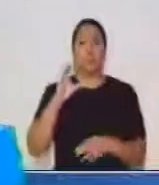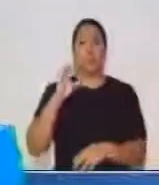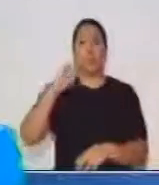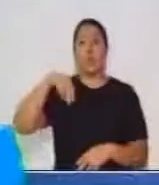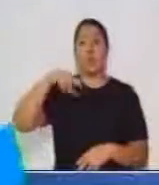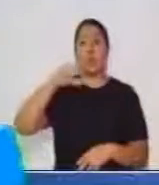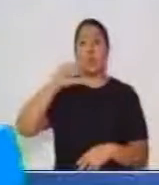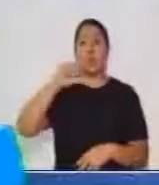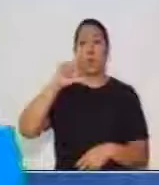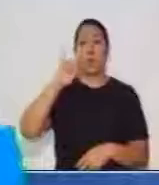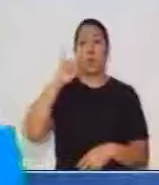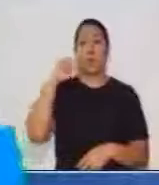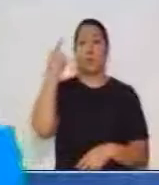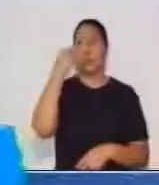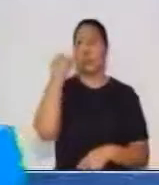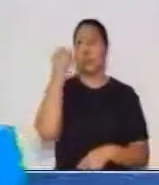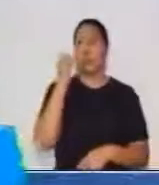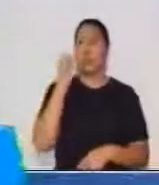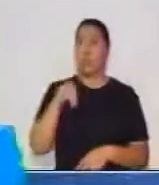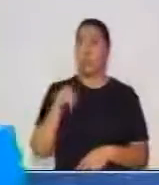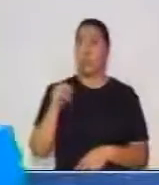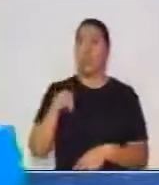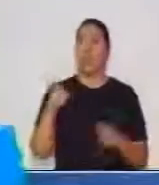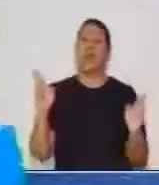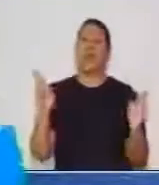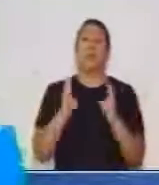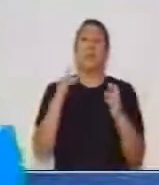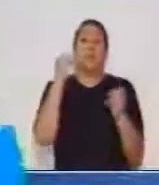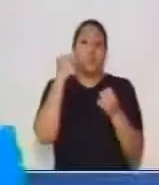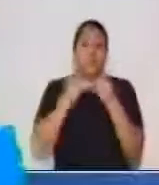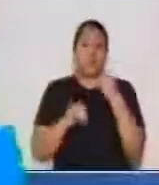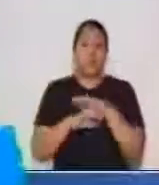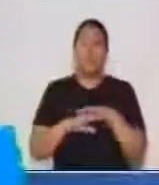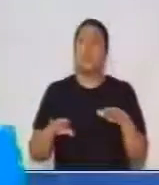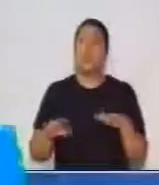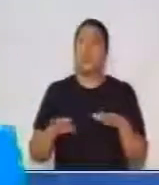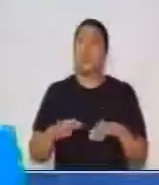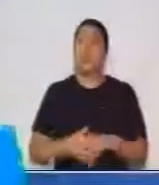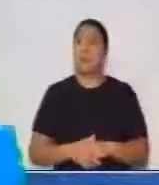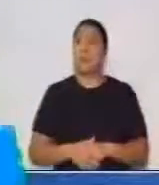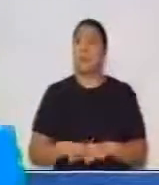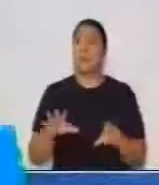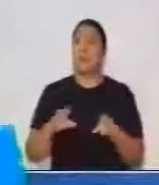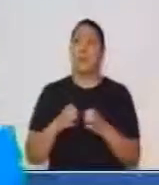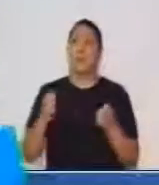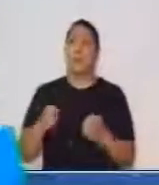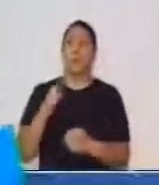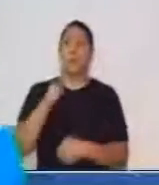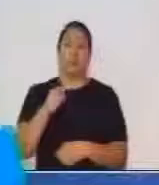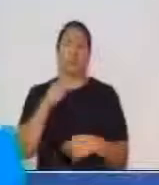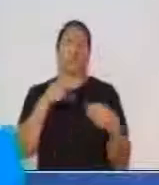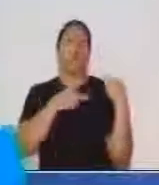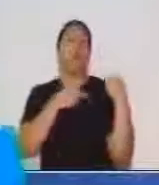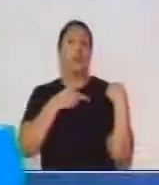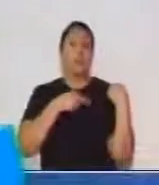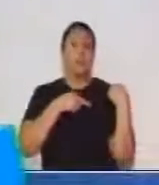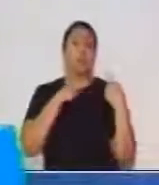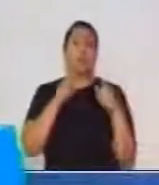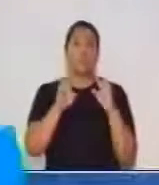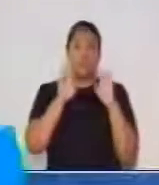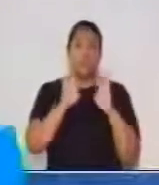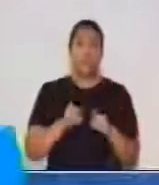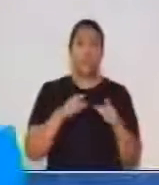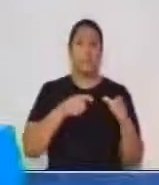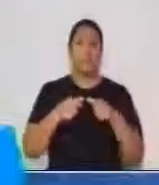de conclusión, es el cierre de la mesa redonda y esto pues también le corresponde al moderador, ¿verdad? Dar